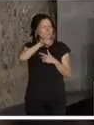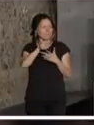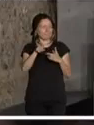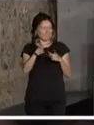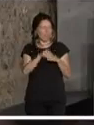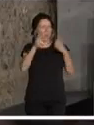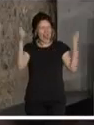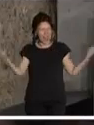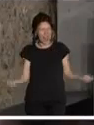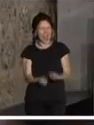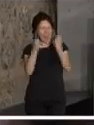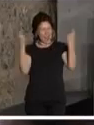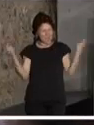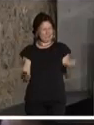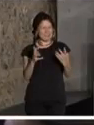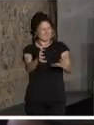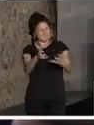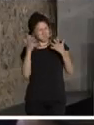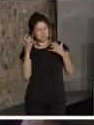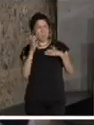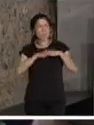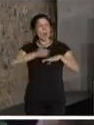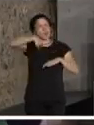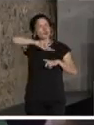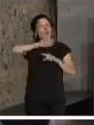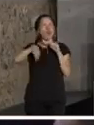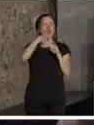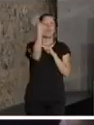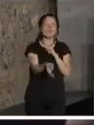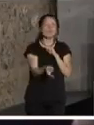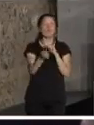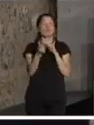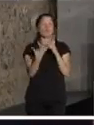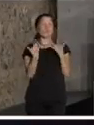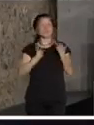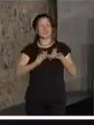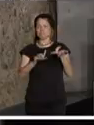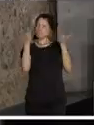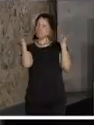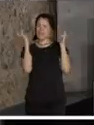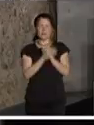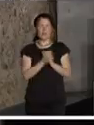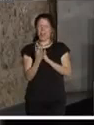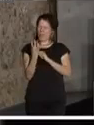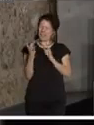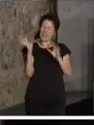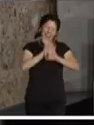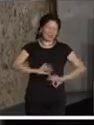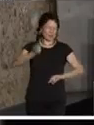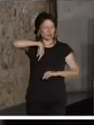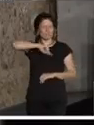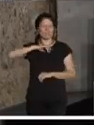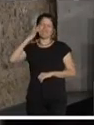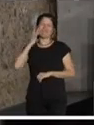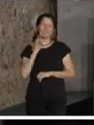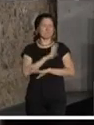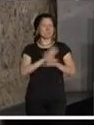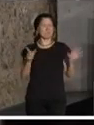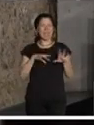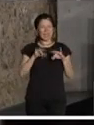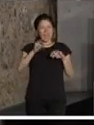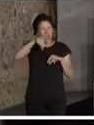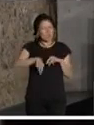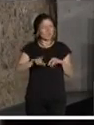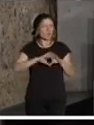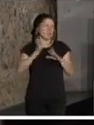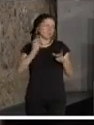a pulso estas campañas para que podamos tener después las manos libres sin deber nada a ningún poderoso ni en esta región